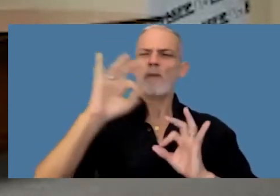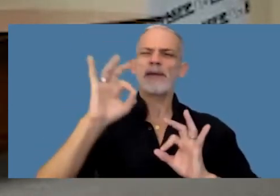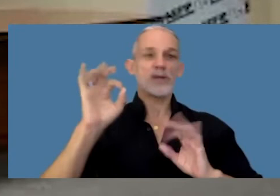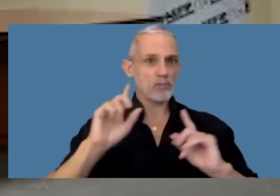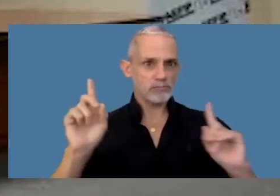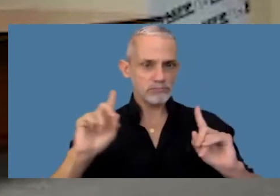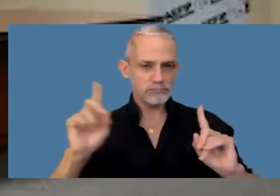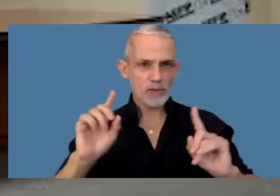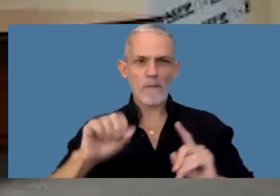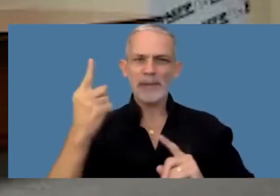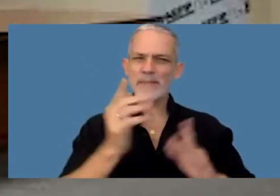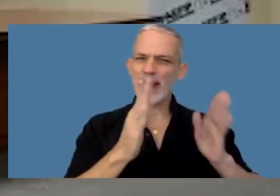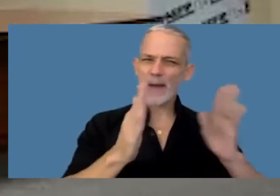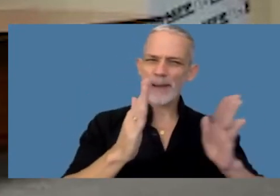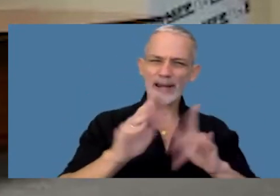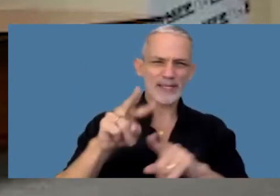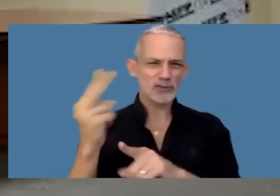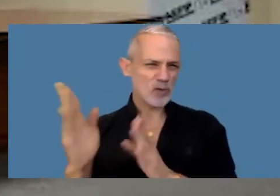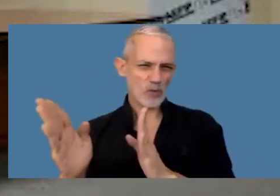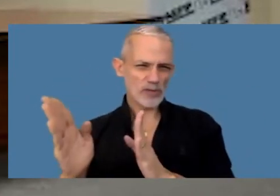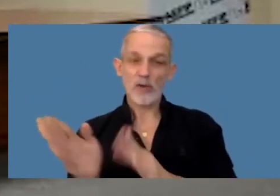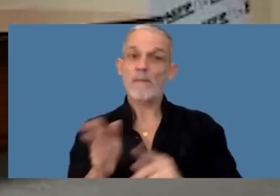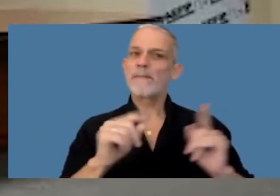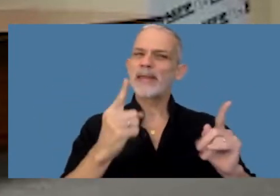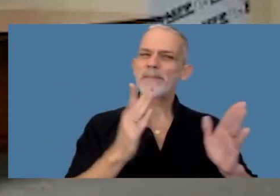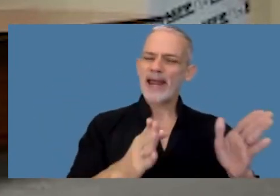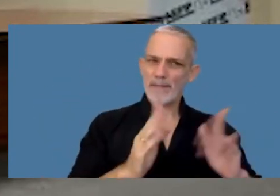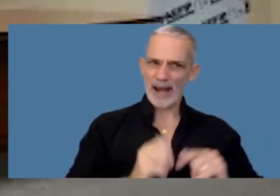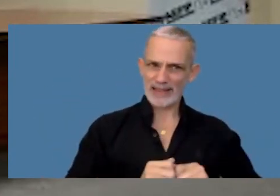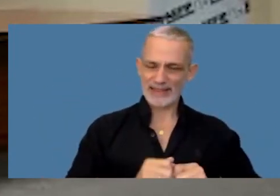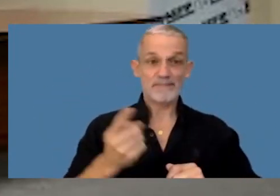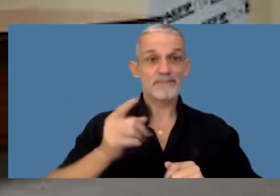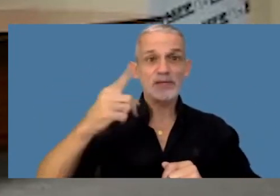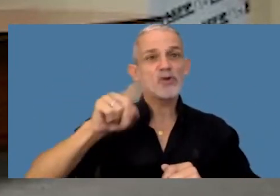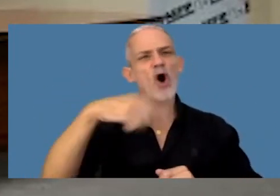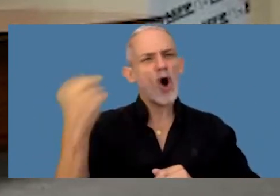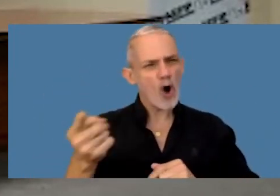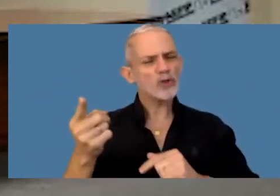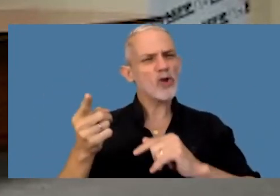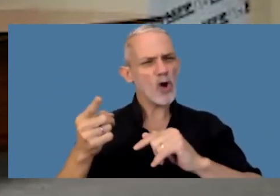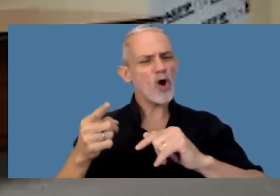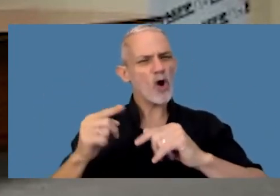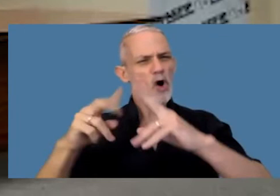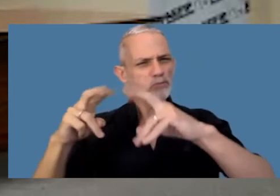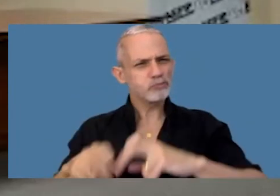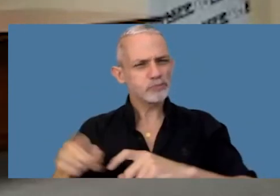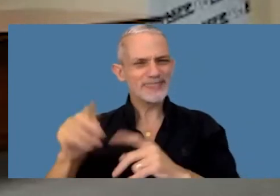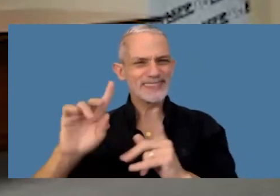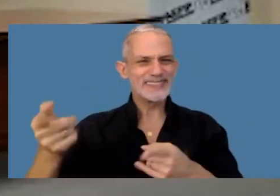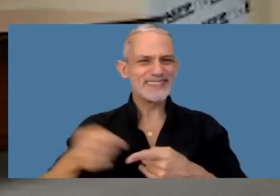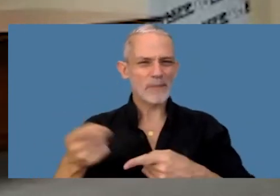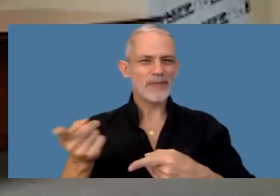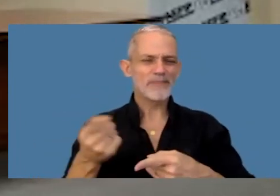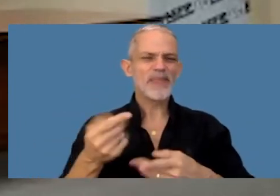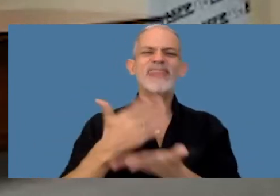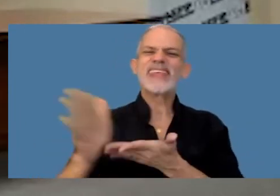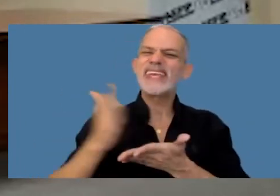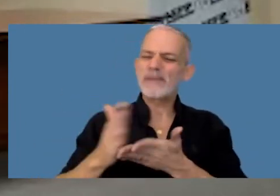primera parte. Y esto aparece en otro caso, también de trato